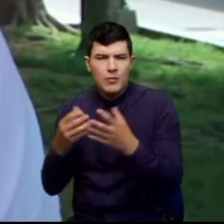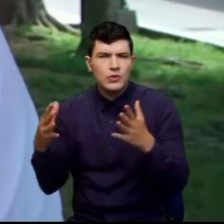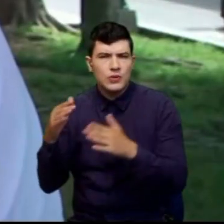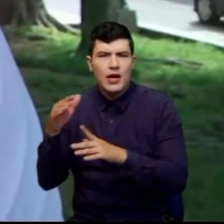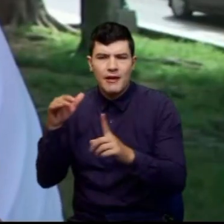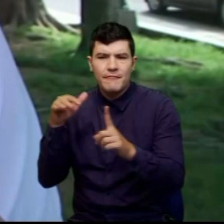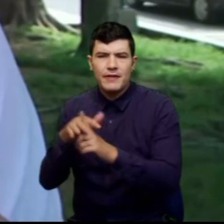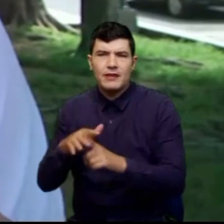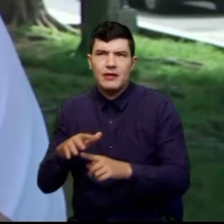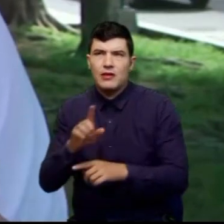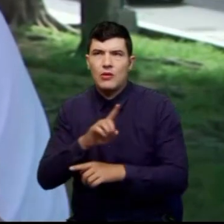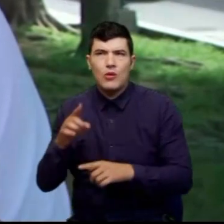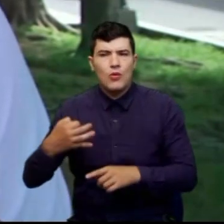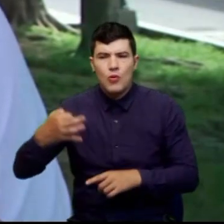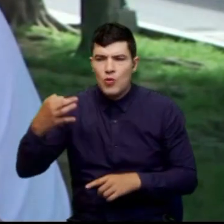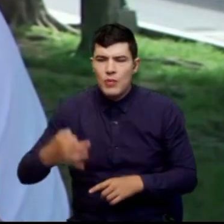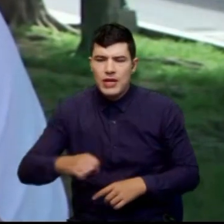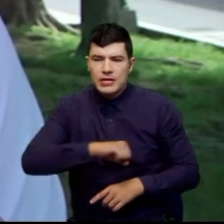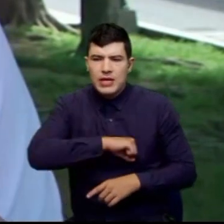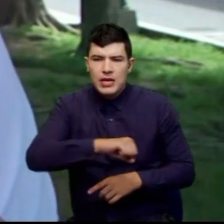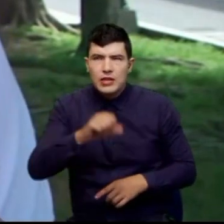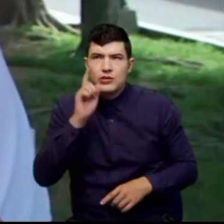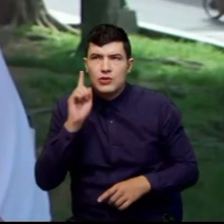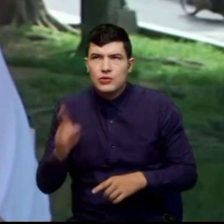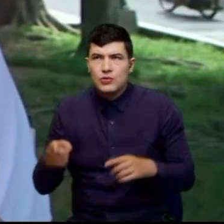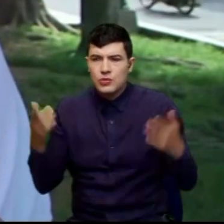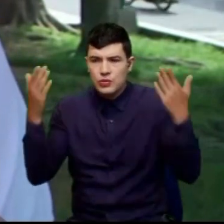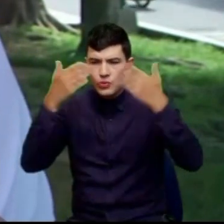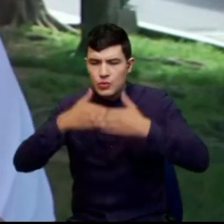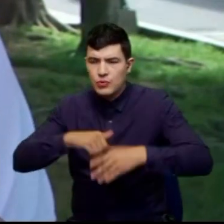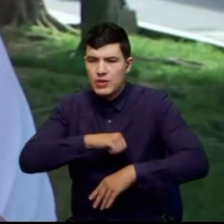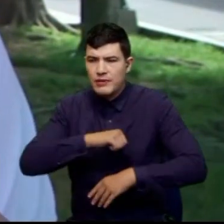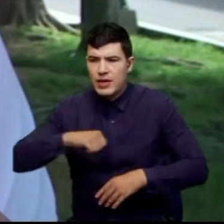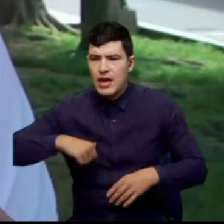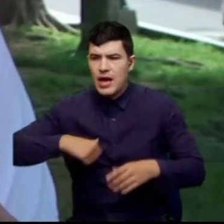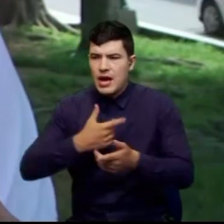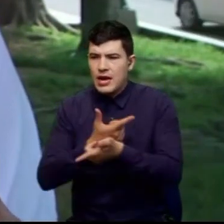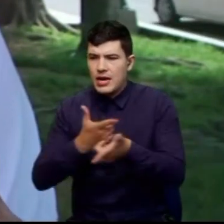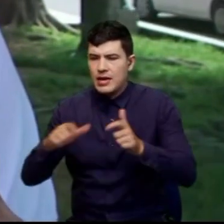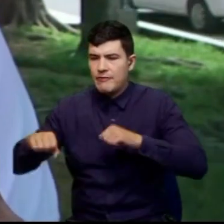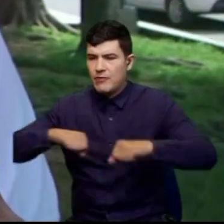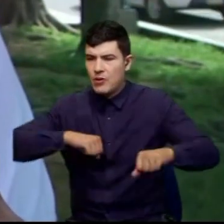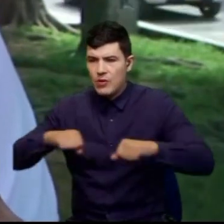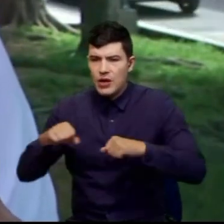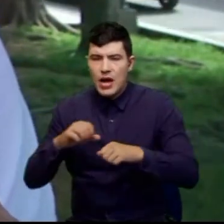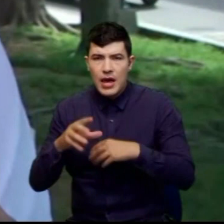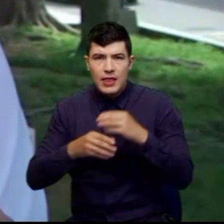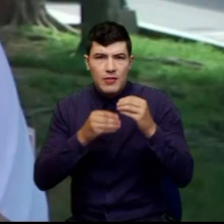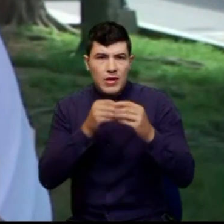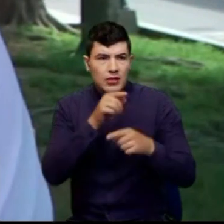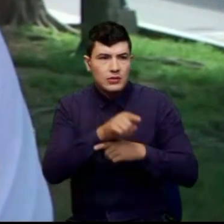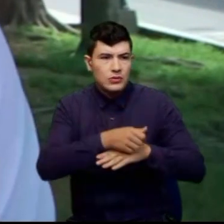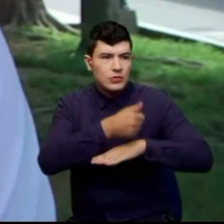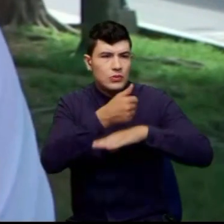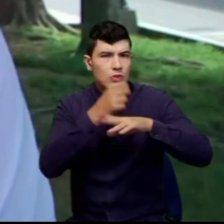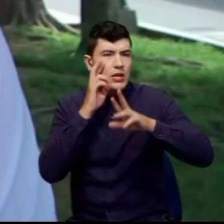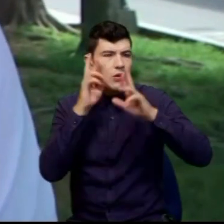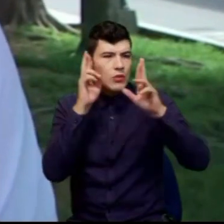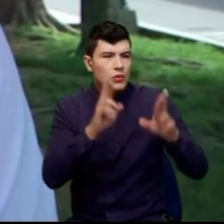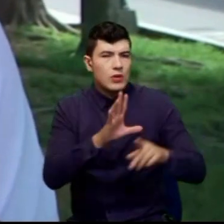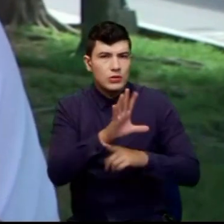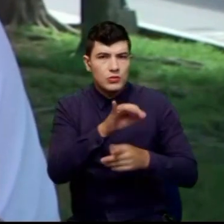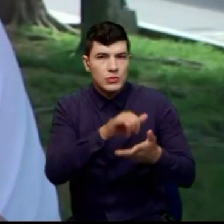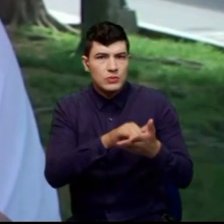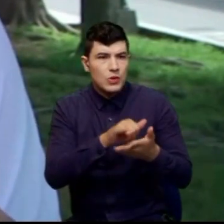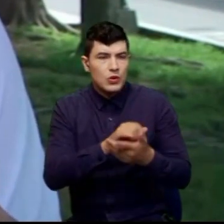de vulneraciones al derecho a la privacidad, a la libre movilidad, el principio de distinción, que es una infracción